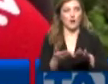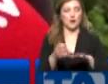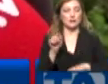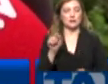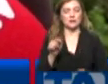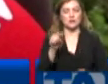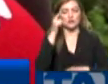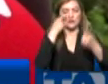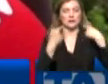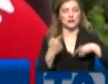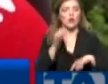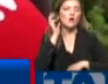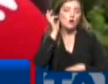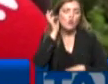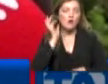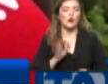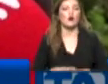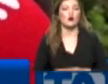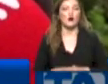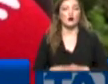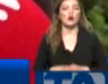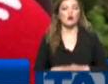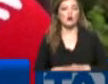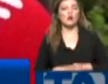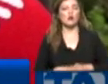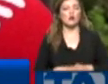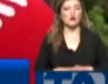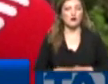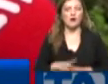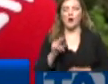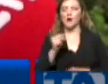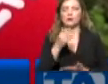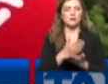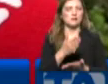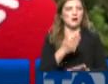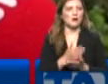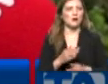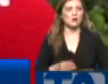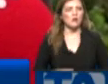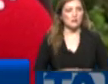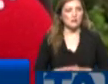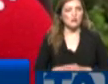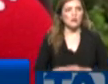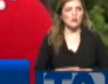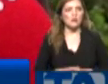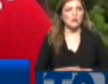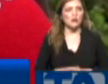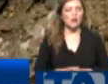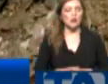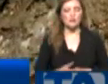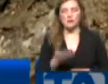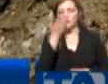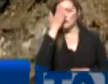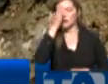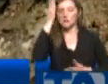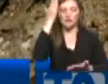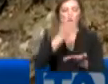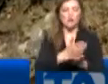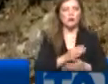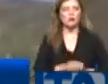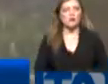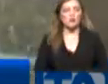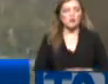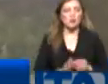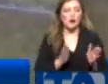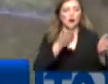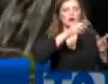al pueblo, entonces eso no vamos a permitir, o sea, ya es hora de decirles hasta aquí. Los fallecidos estarían